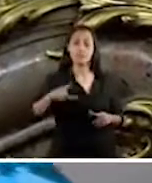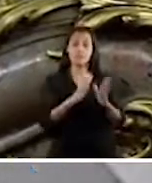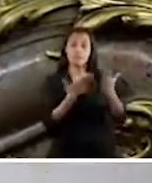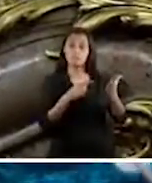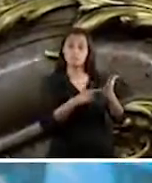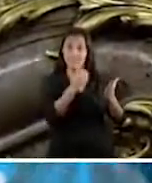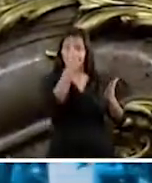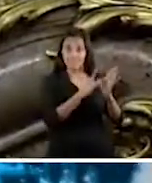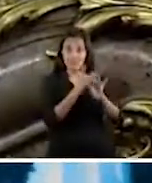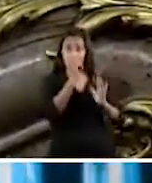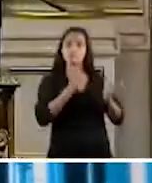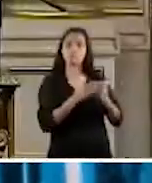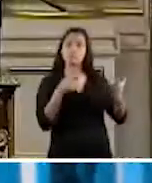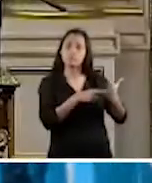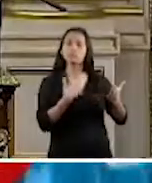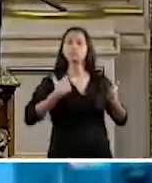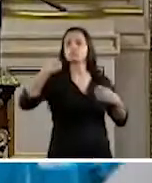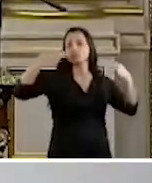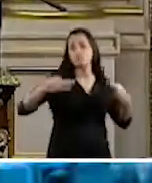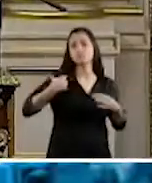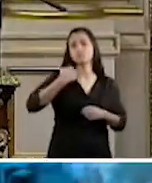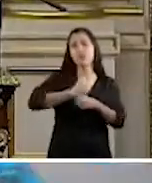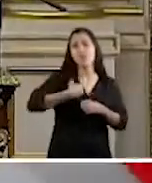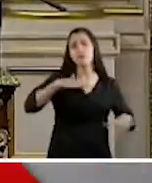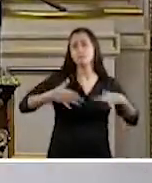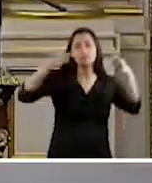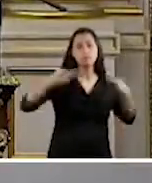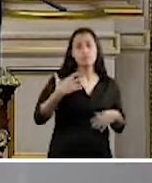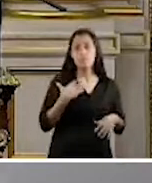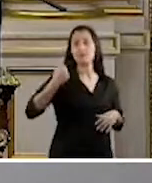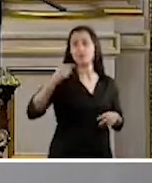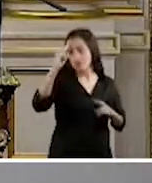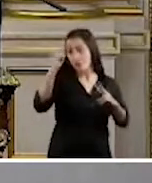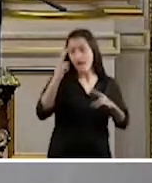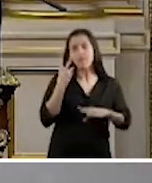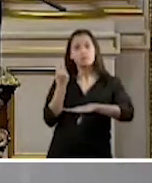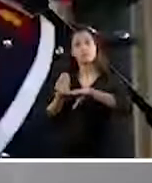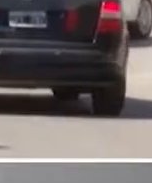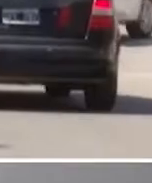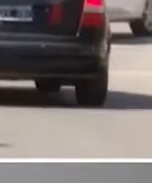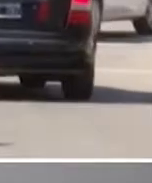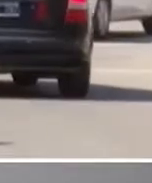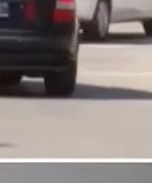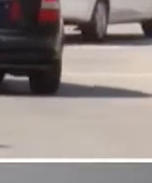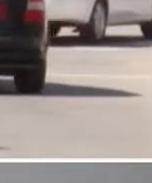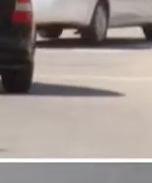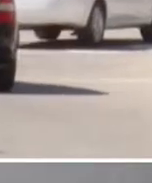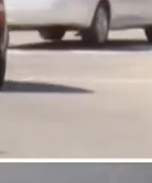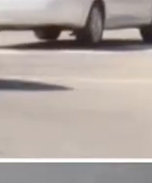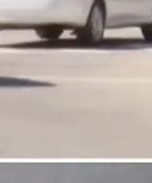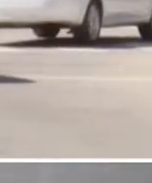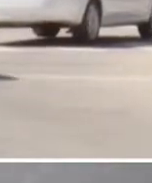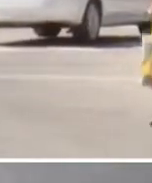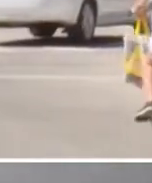te voy a contar una justo de mi rubro el 99 9% de la fabricación de cable en la